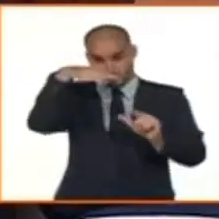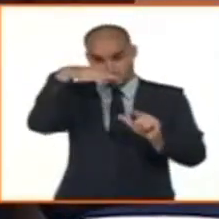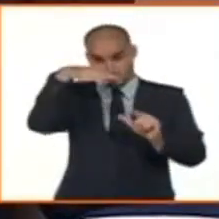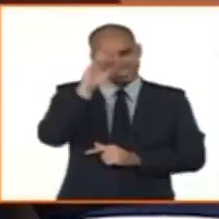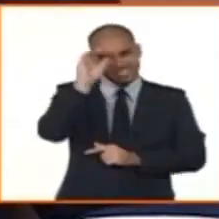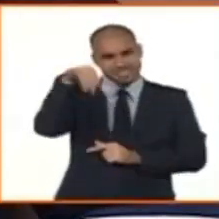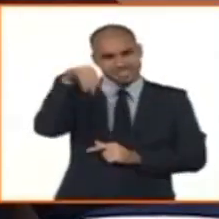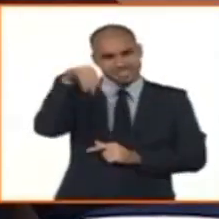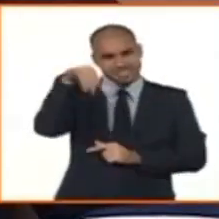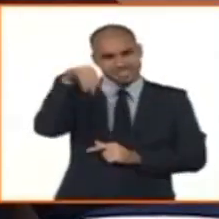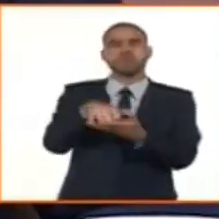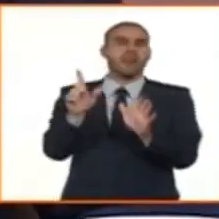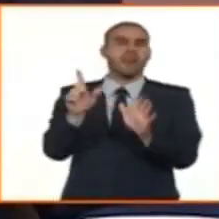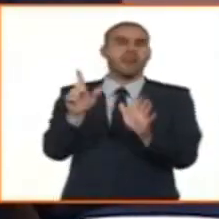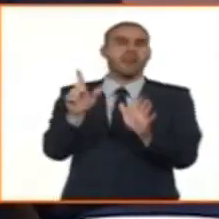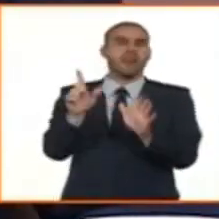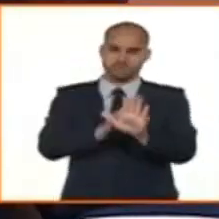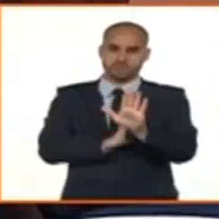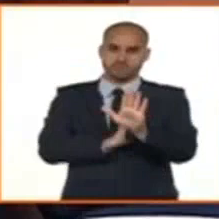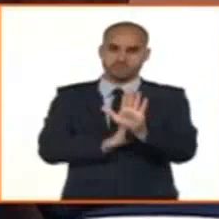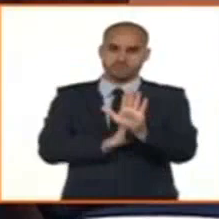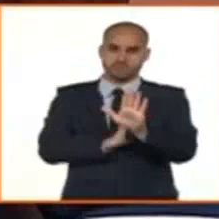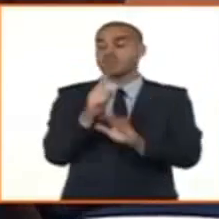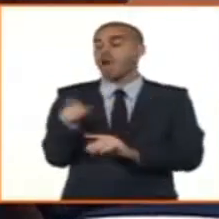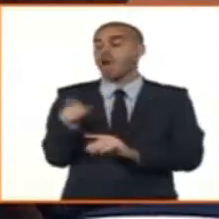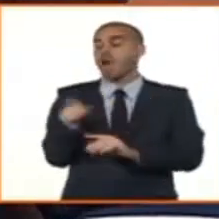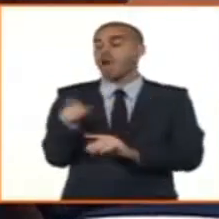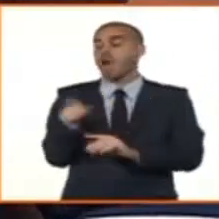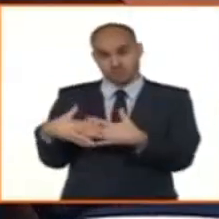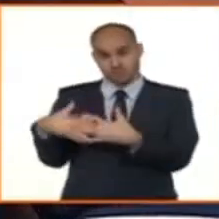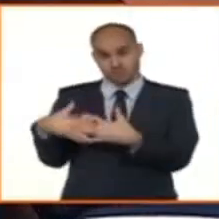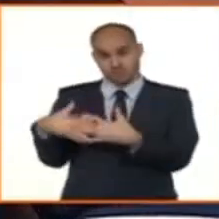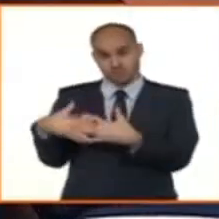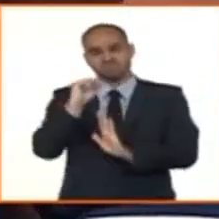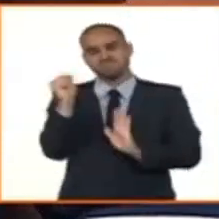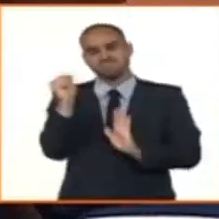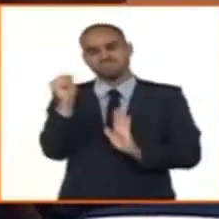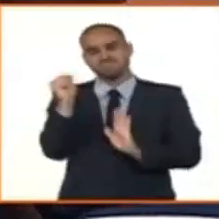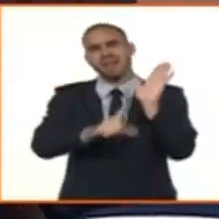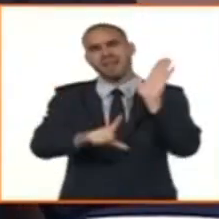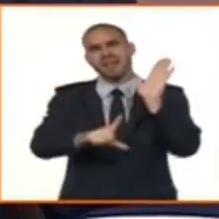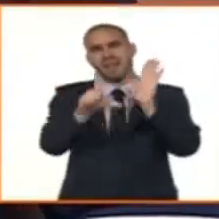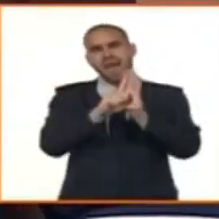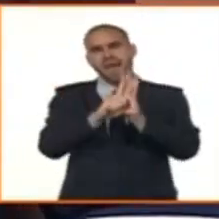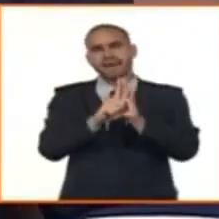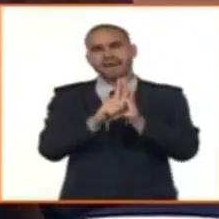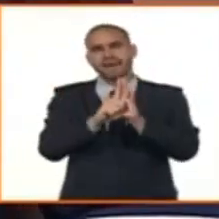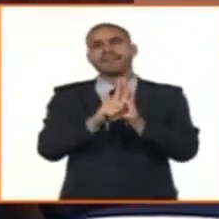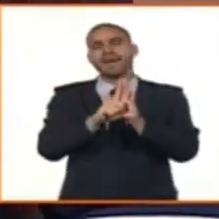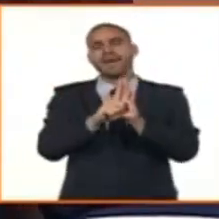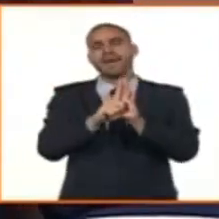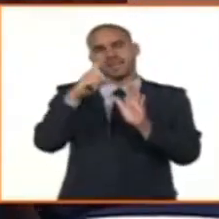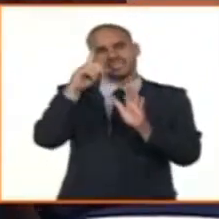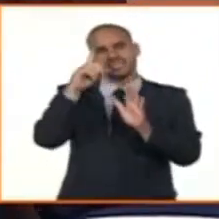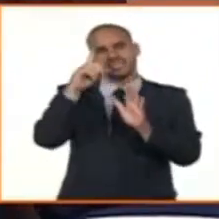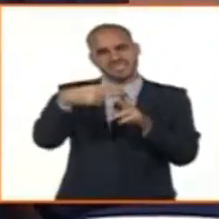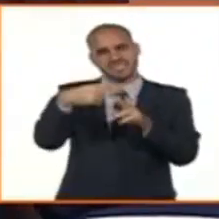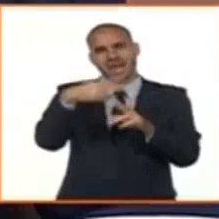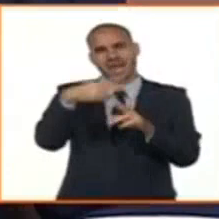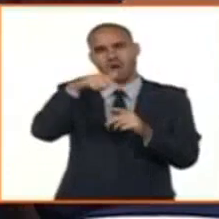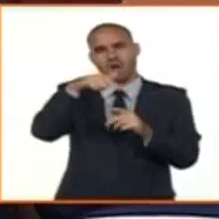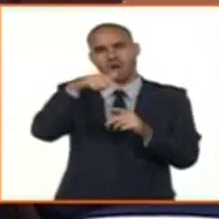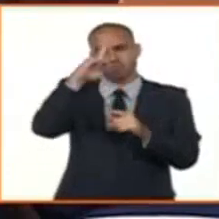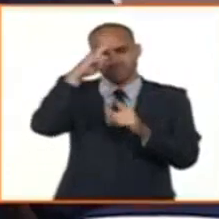a que el gobierno de Estados Unidos tuviera que aprobar la ley de ajuste cubano, el Congreso de Estados Unidos, en sentido más amplio, la ley de ajuste cubano